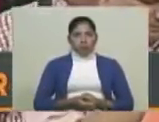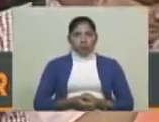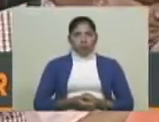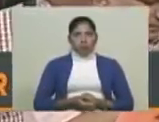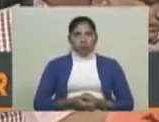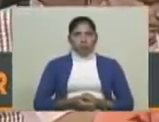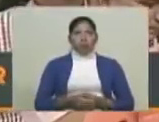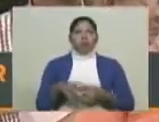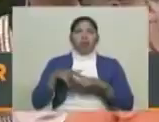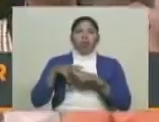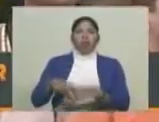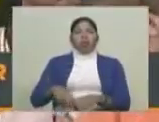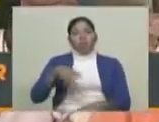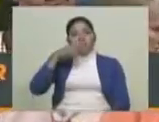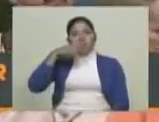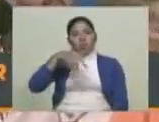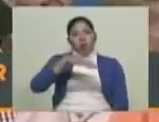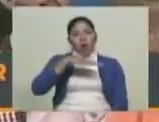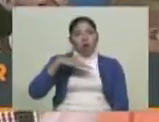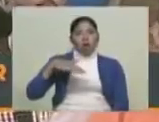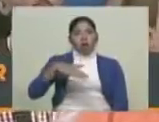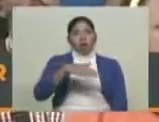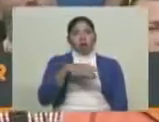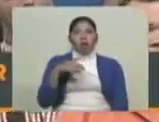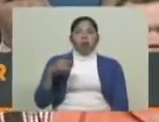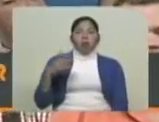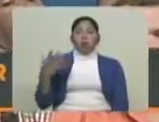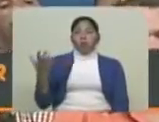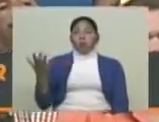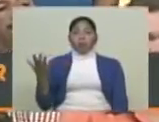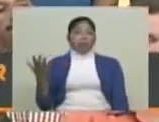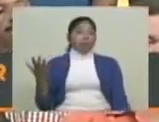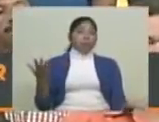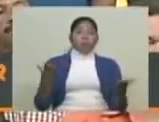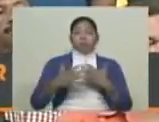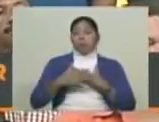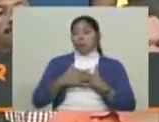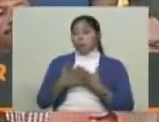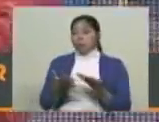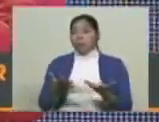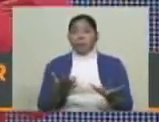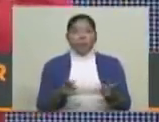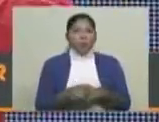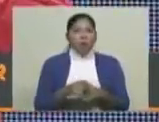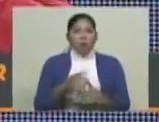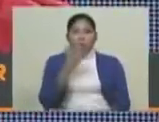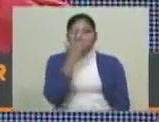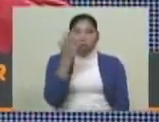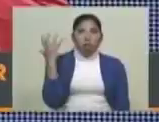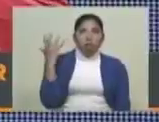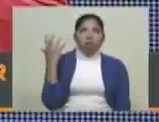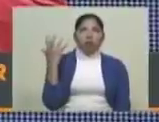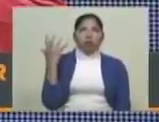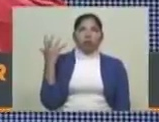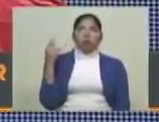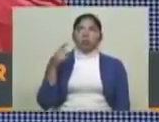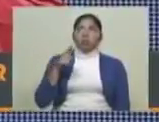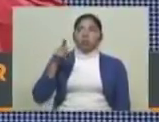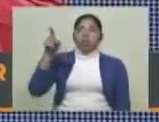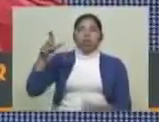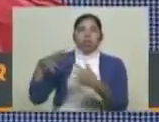De esclavizar a los pueblos. Ellos se la dan de muy guapo con nosotros, pero van para Estados Unidos y se